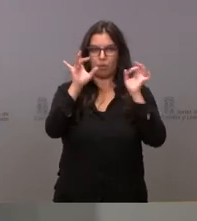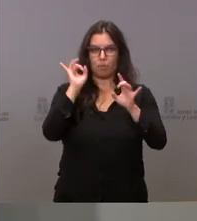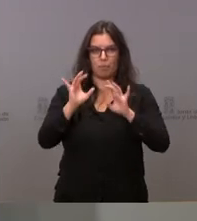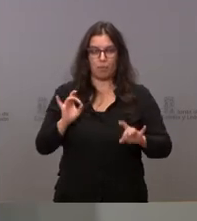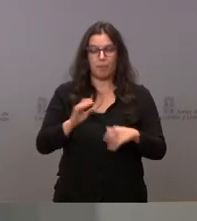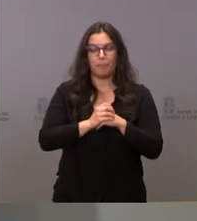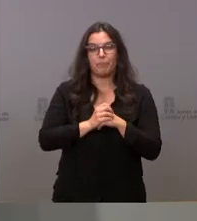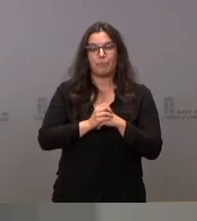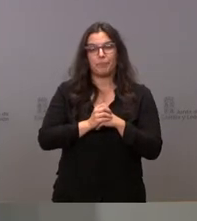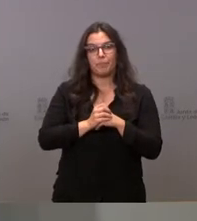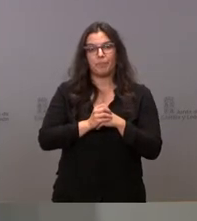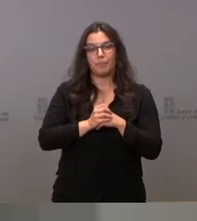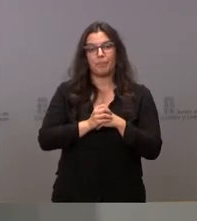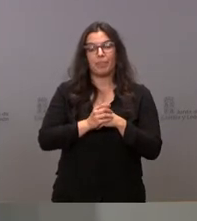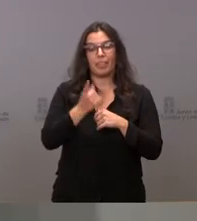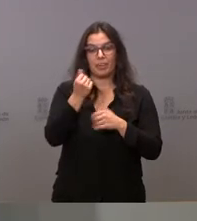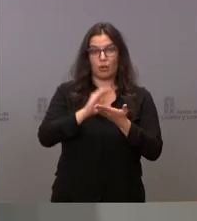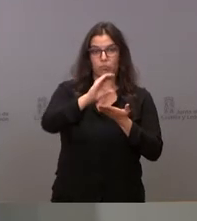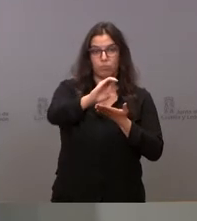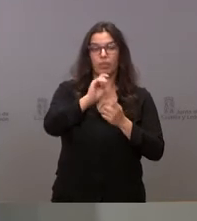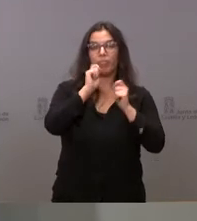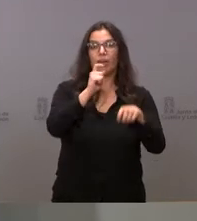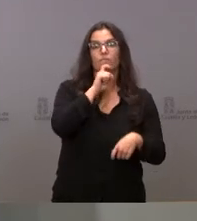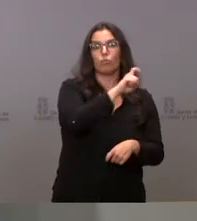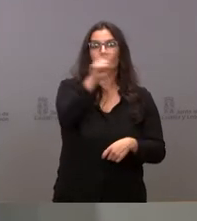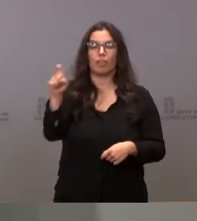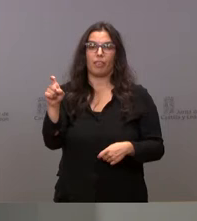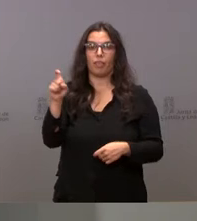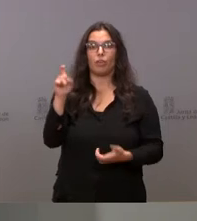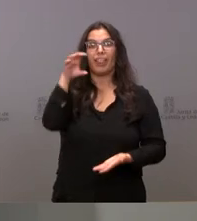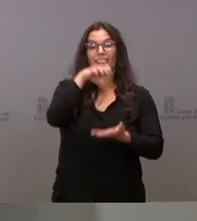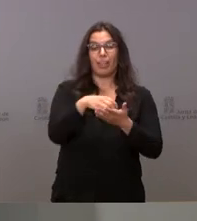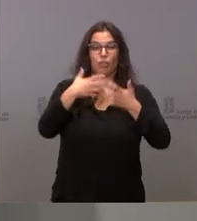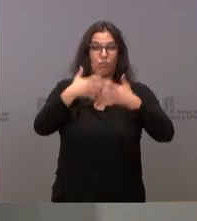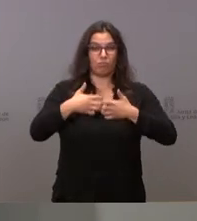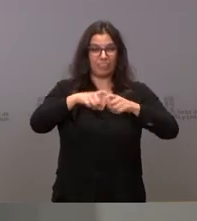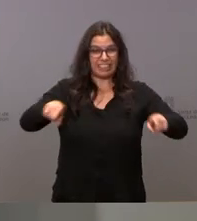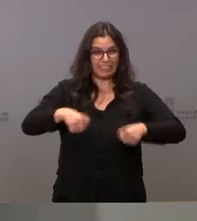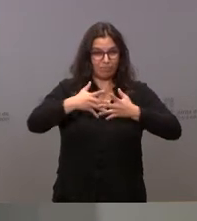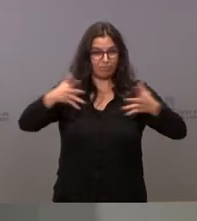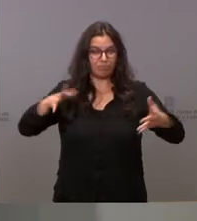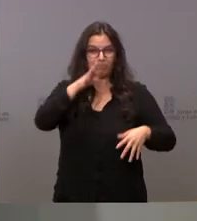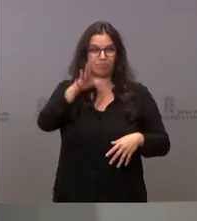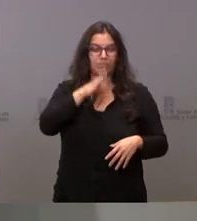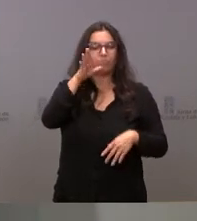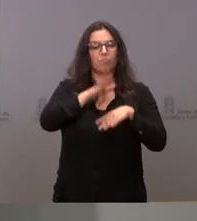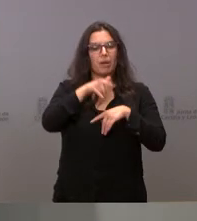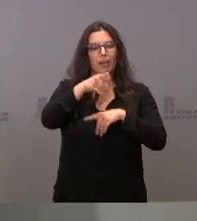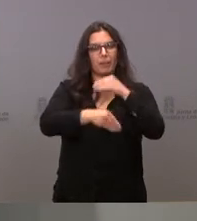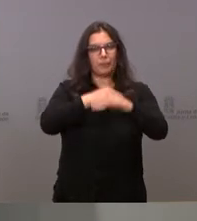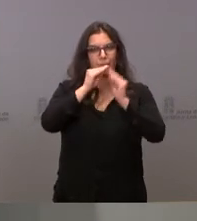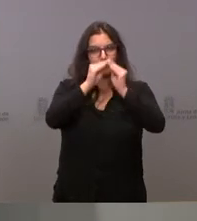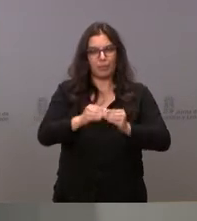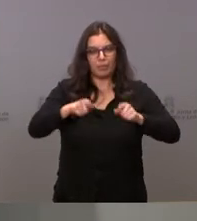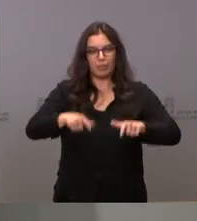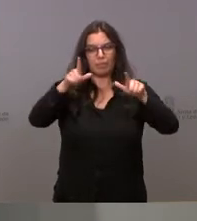Se concede esta cantidad a la Fundación Centro de Supercomputación para desarrollar la plataforma destinada a la preservación y a